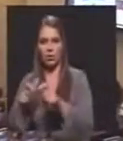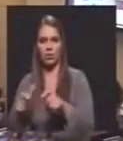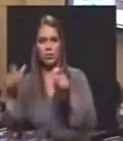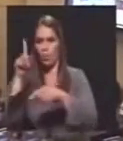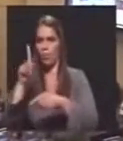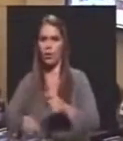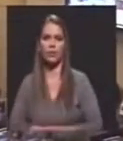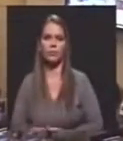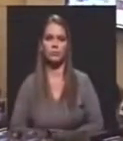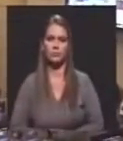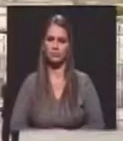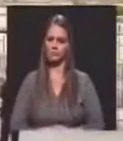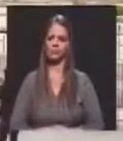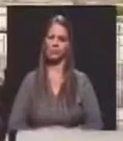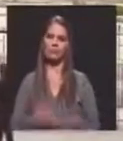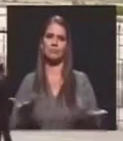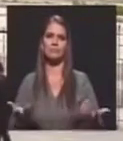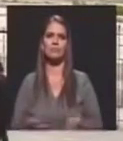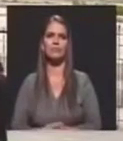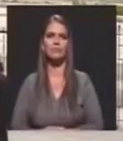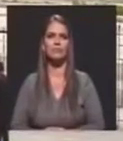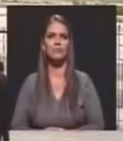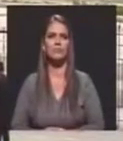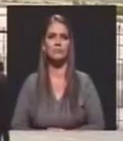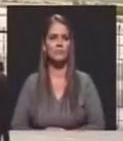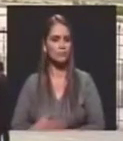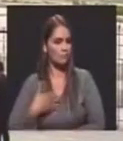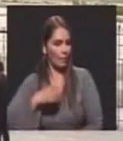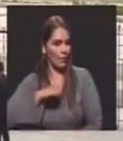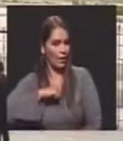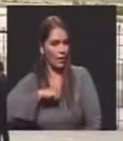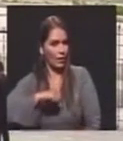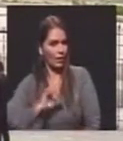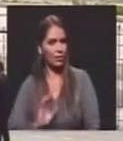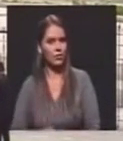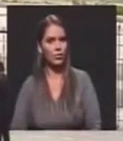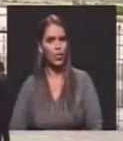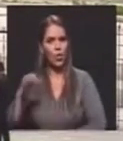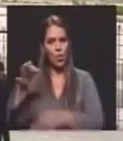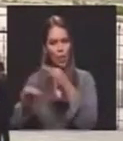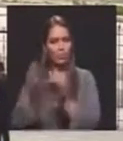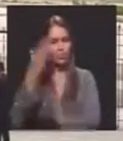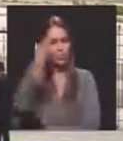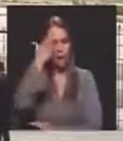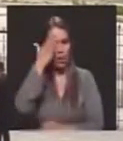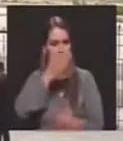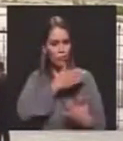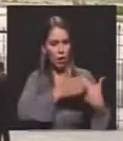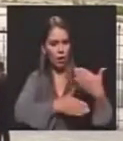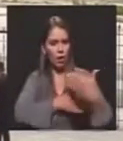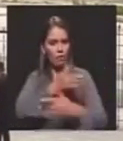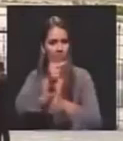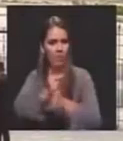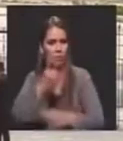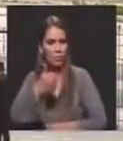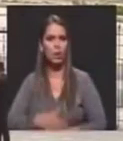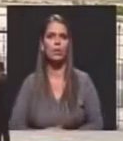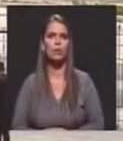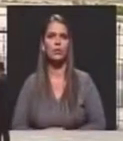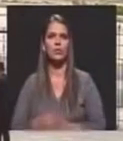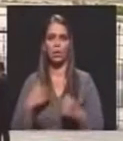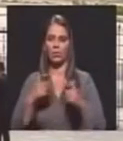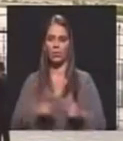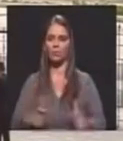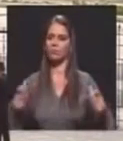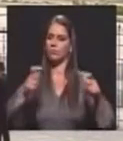a otro cargo público. La jurisprudencia con el en derecho y el fallo de los jueces nos dio la razón, que lo hicimos bien bajo las reglas de juego. Hoy en día